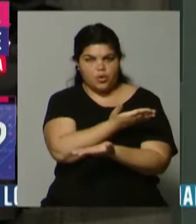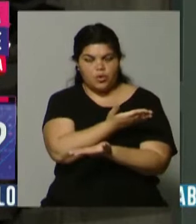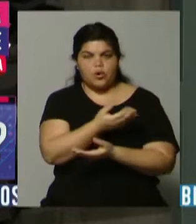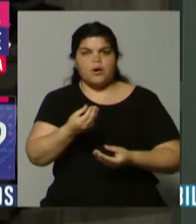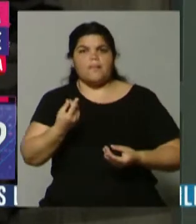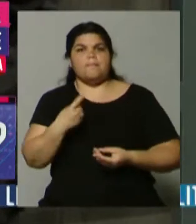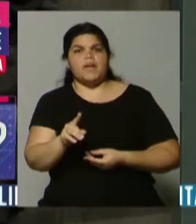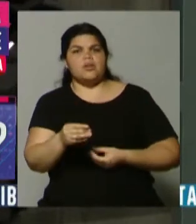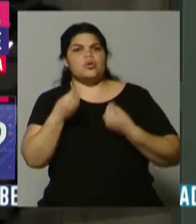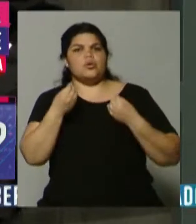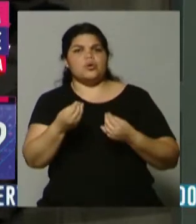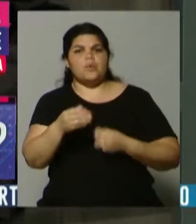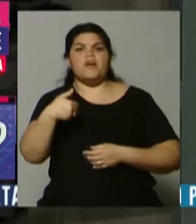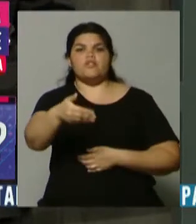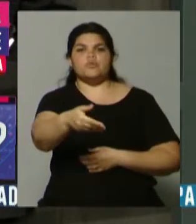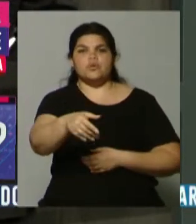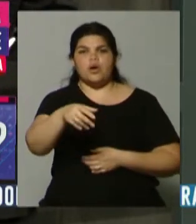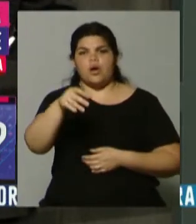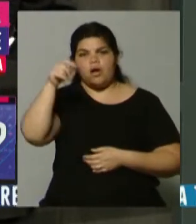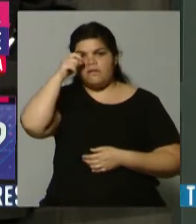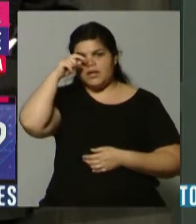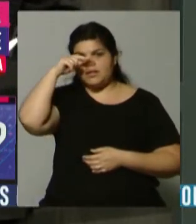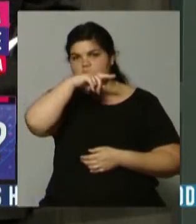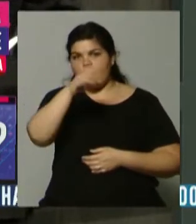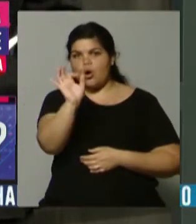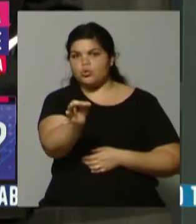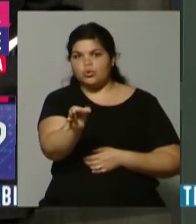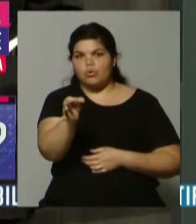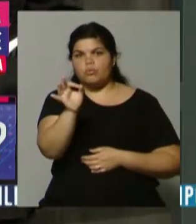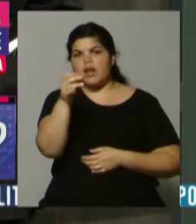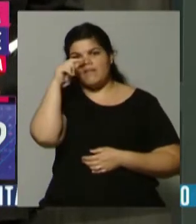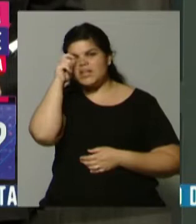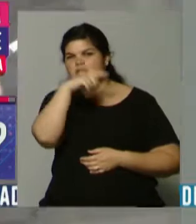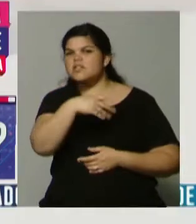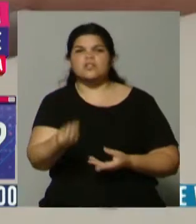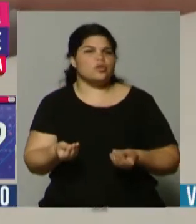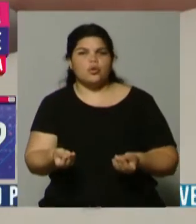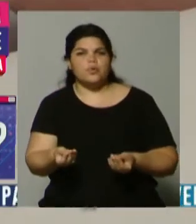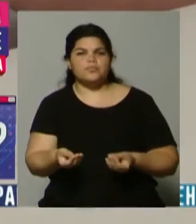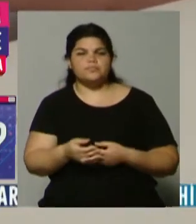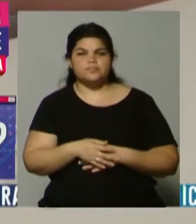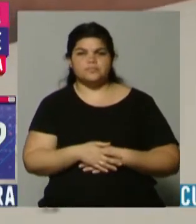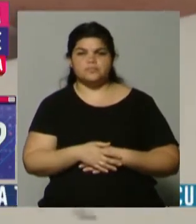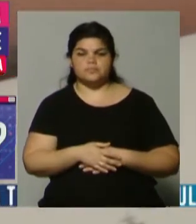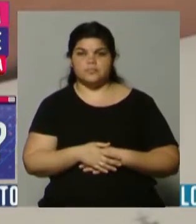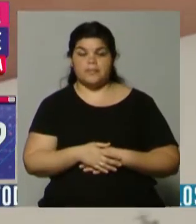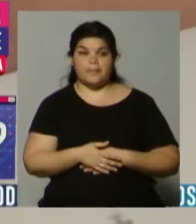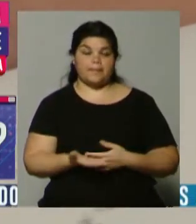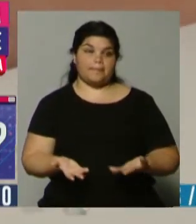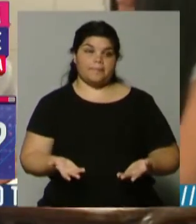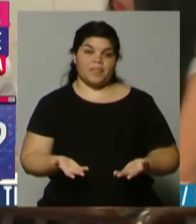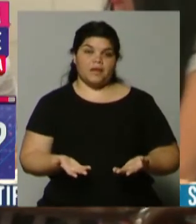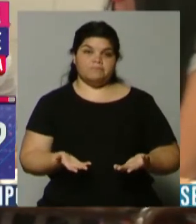pinta el panorama pensando en el 27 de octubre? Bueno, es bastante probable que esto le